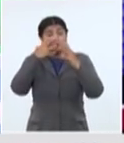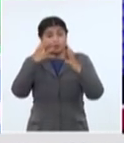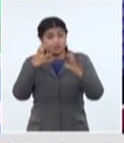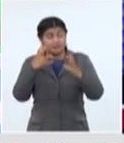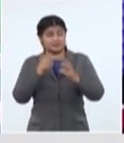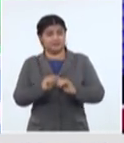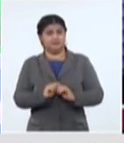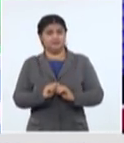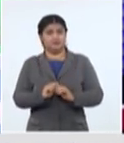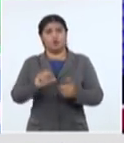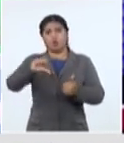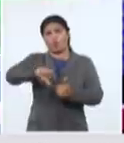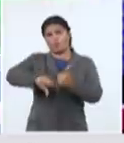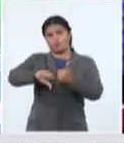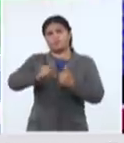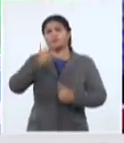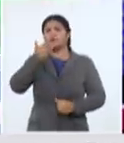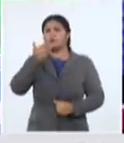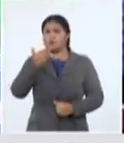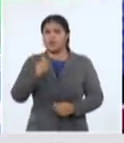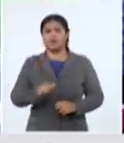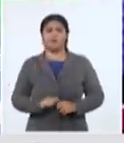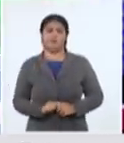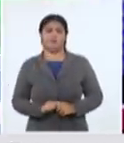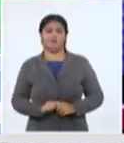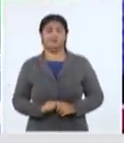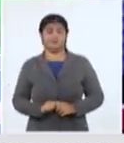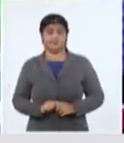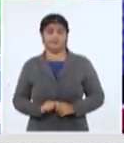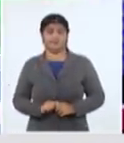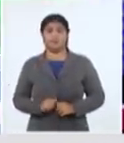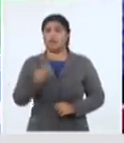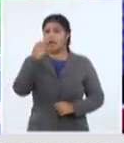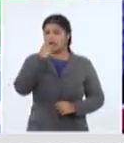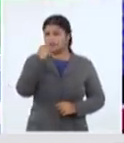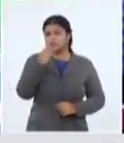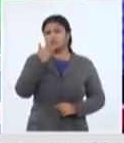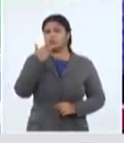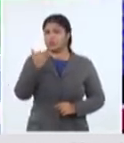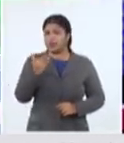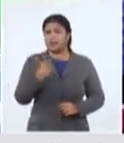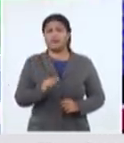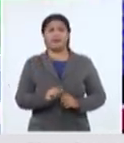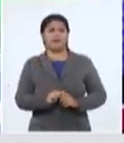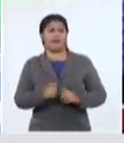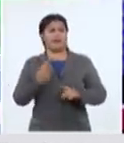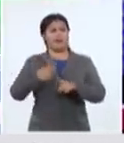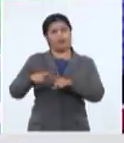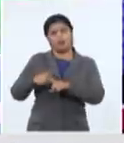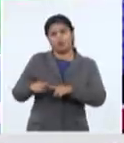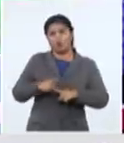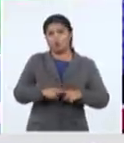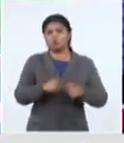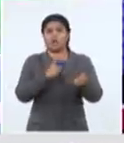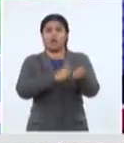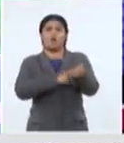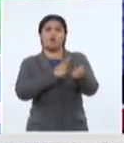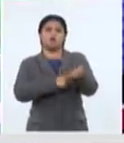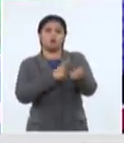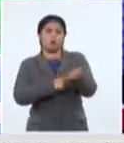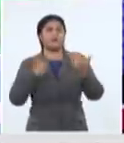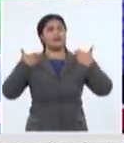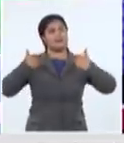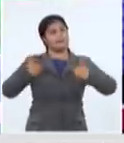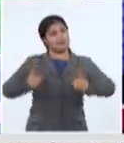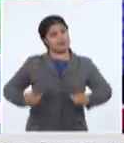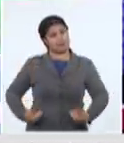hombre. Por supuesto que estos pacientes, aun cuando estén preparados para estos eventos de distrés emocional, la